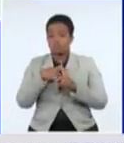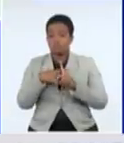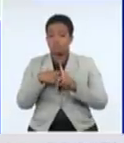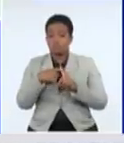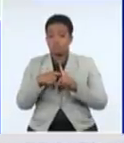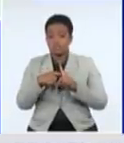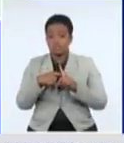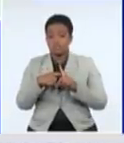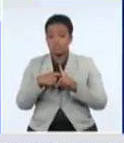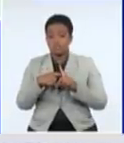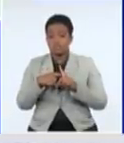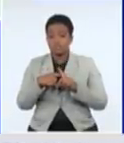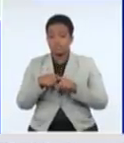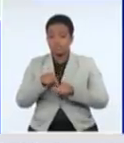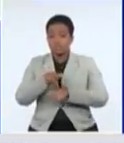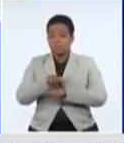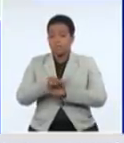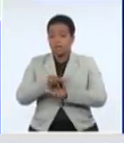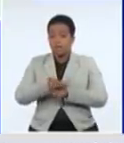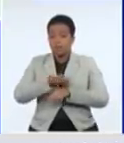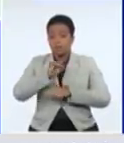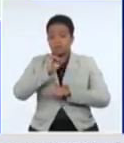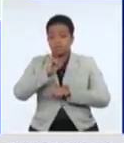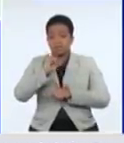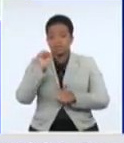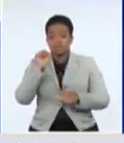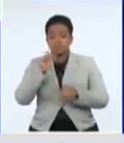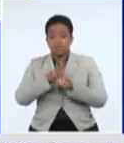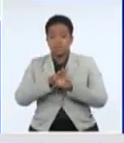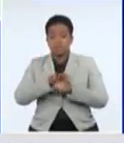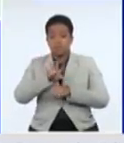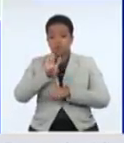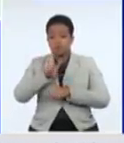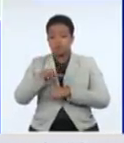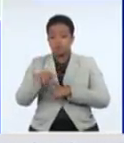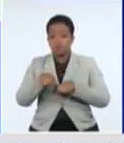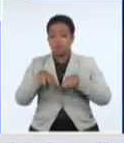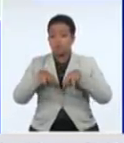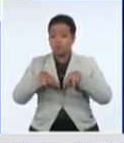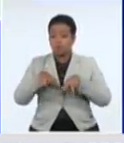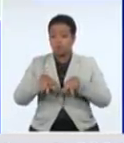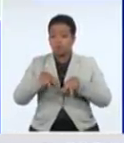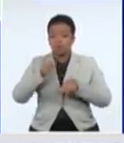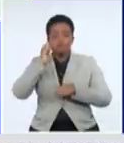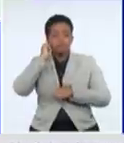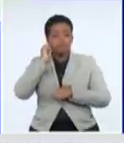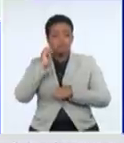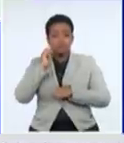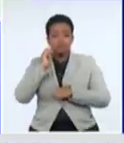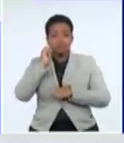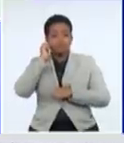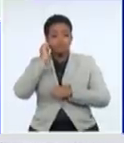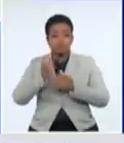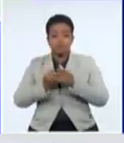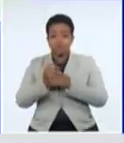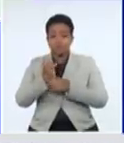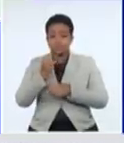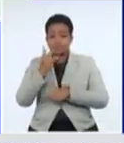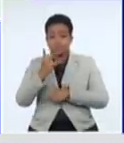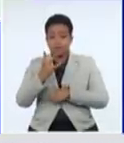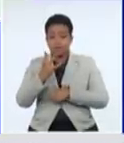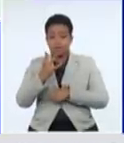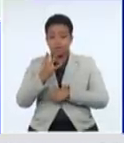Majagua 6, Chambas 4, al igual que Morón, Florencia 3, Bolivia solo un caso positivo, al igual